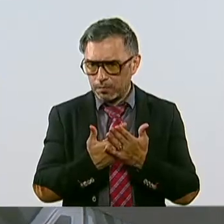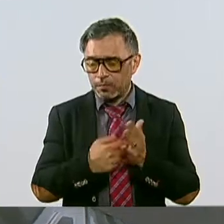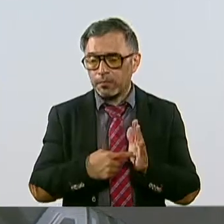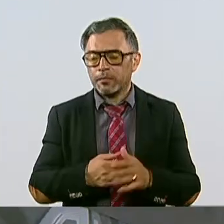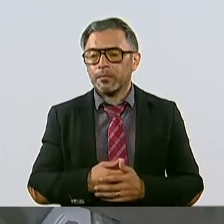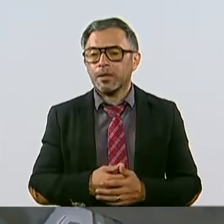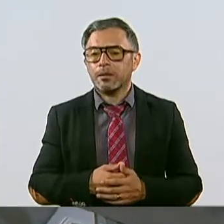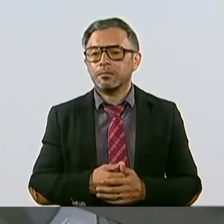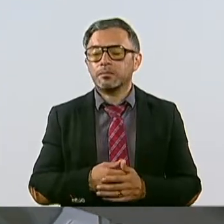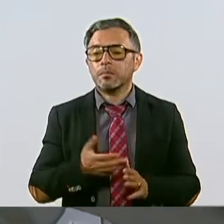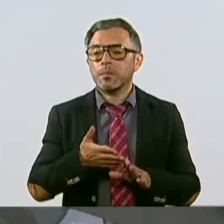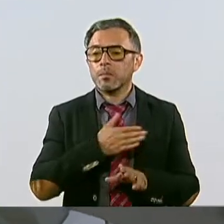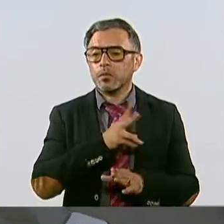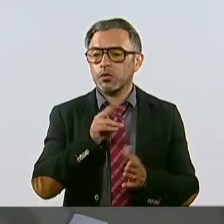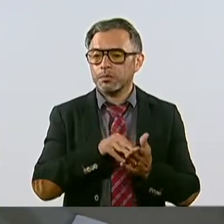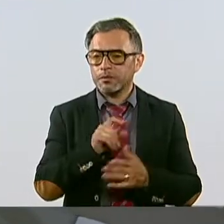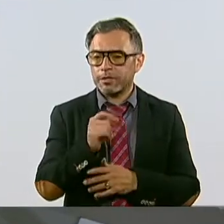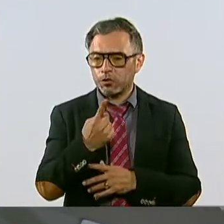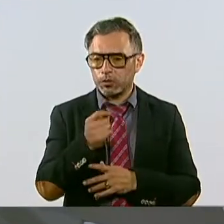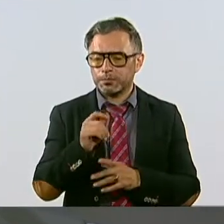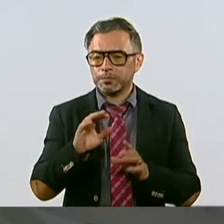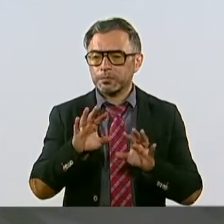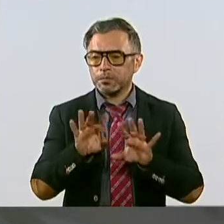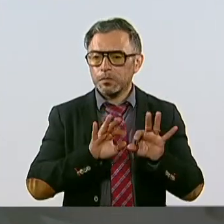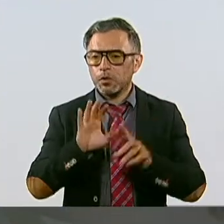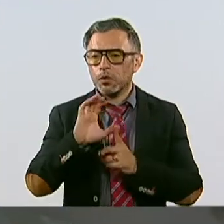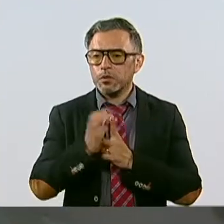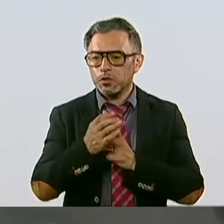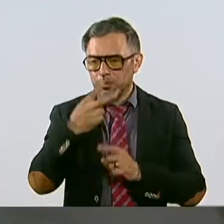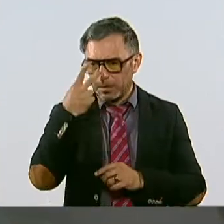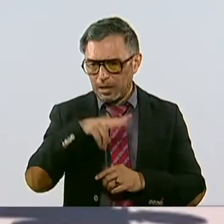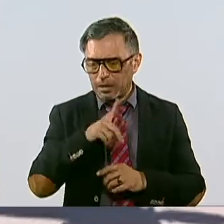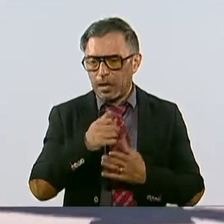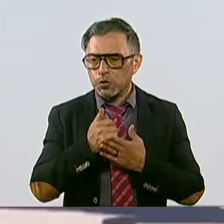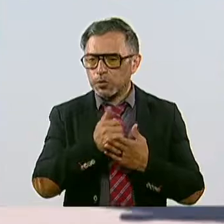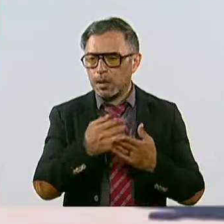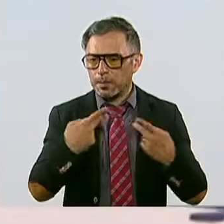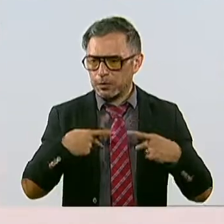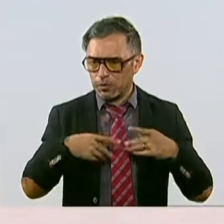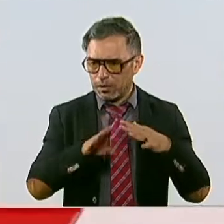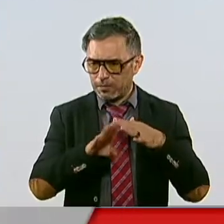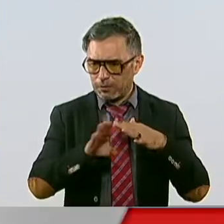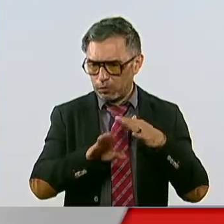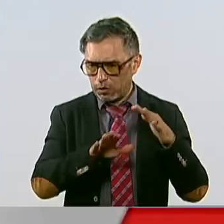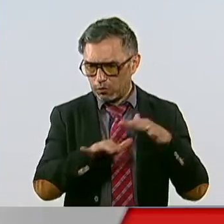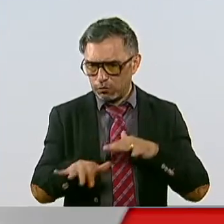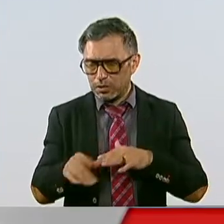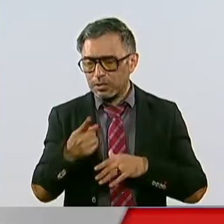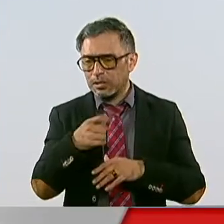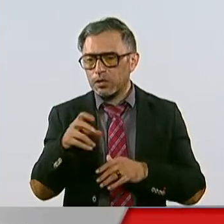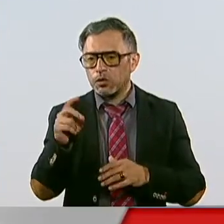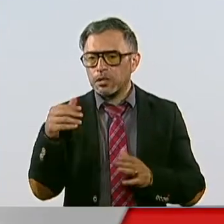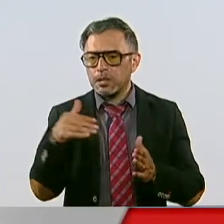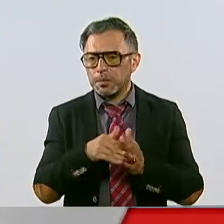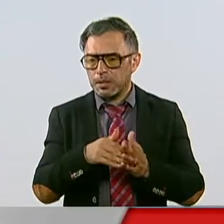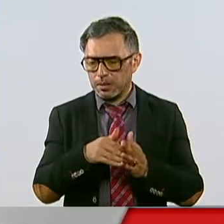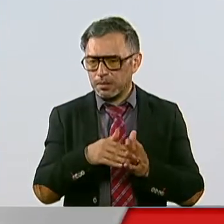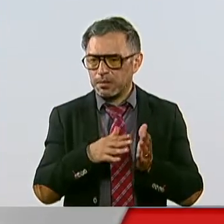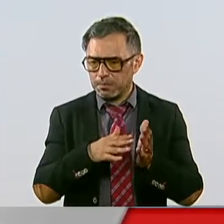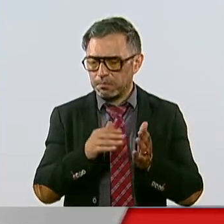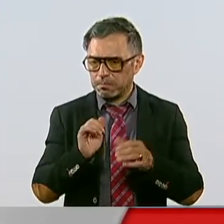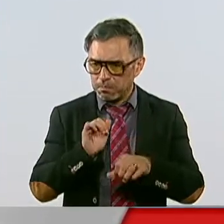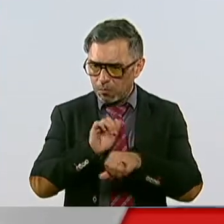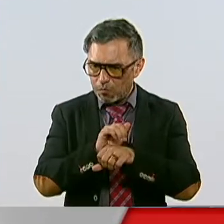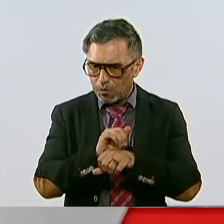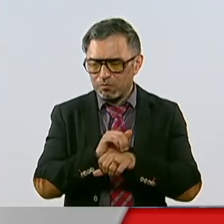y en el 2021 la comisión mexicana de ayuda a refugiados recibió 130.000 solicitudes de refugio para nuestro país